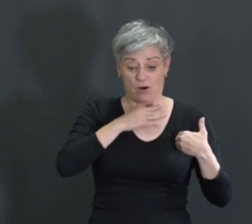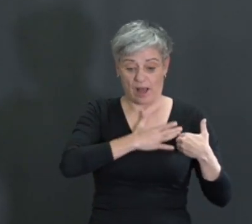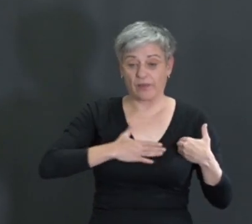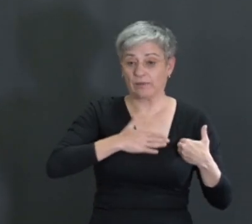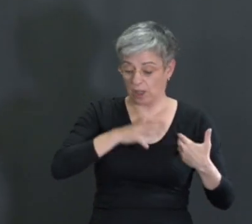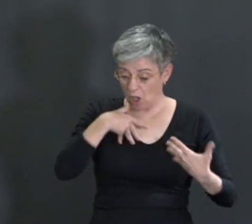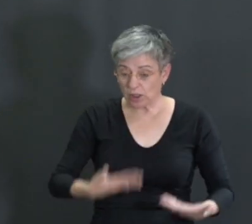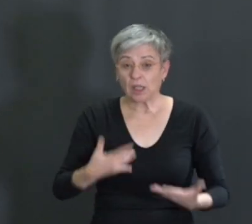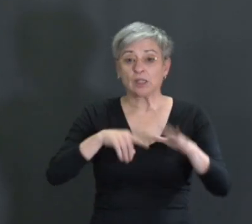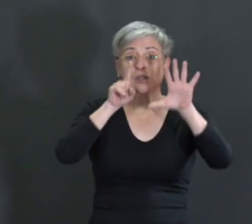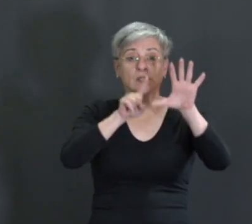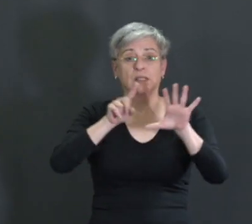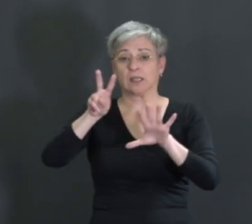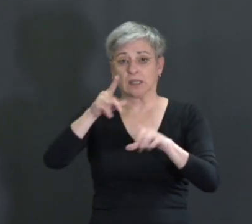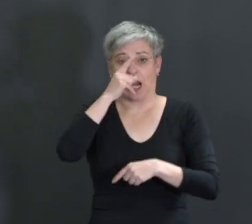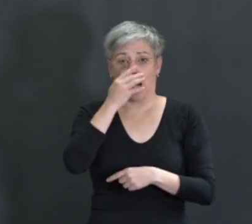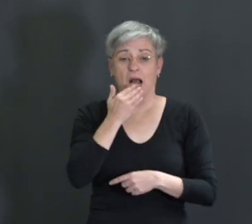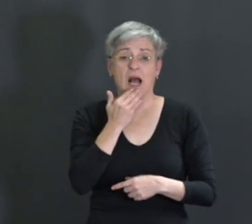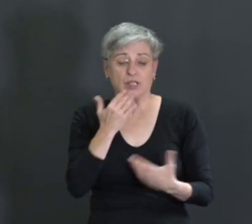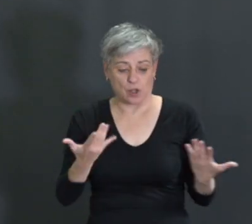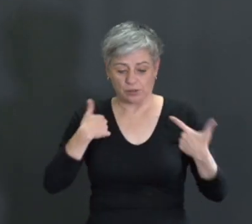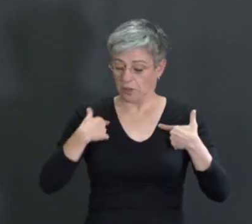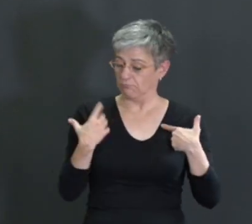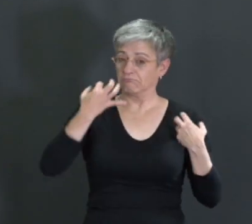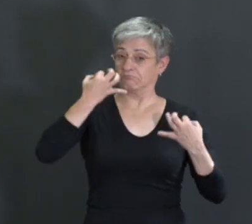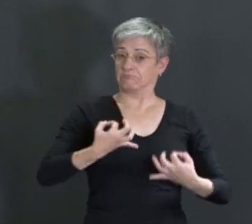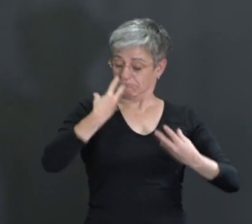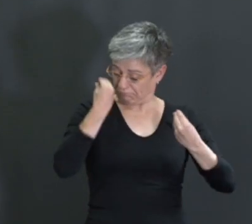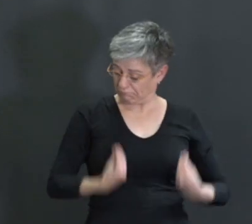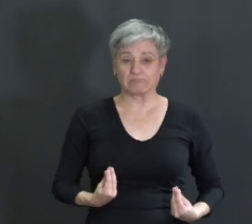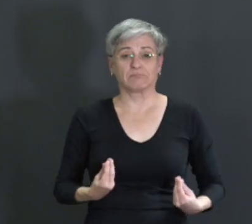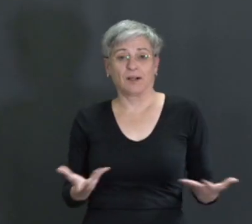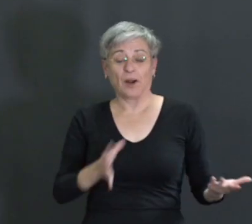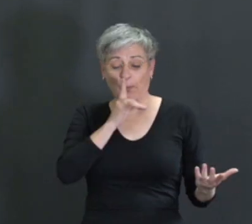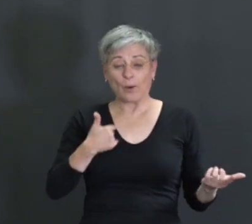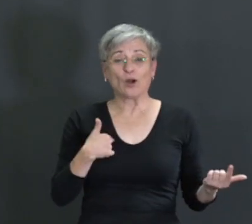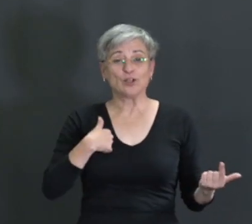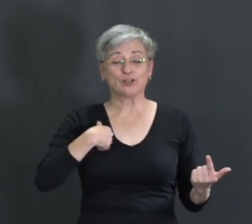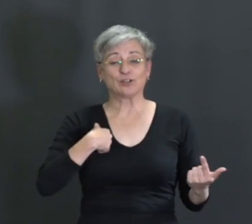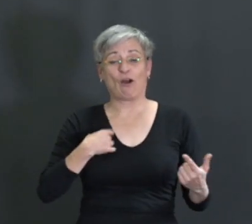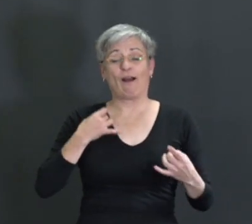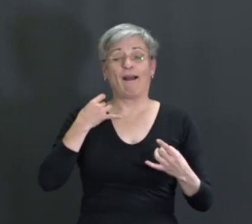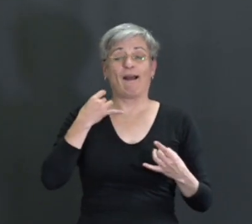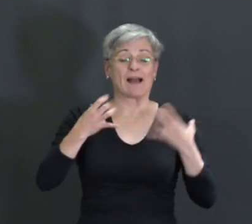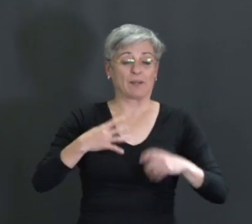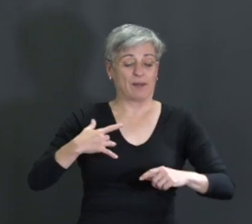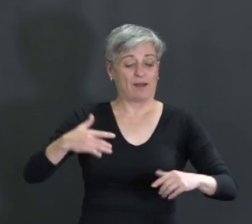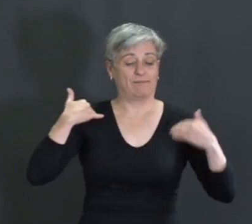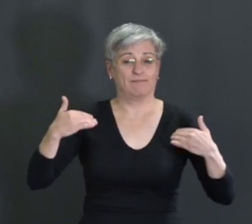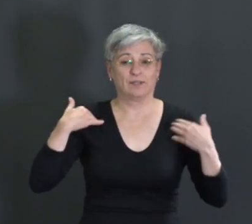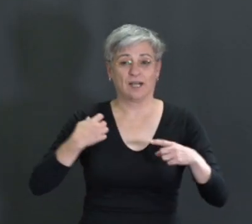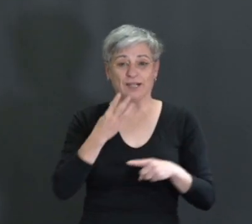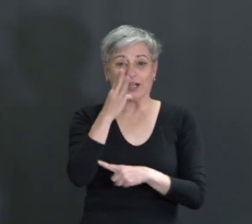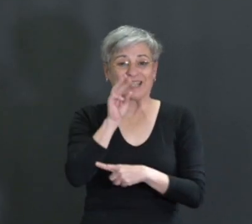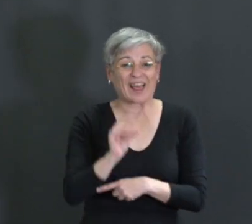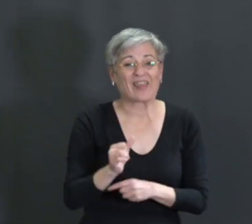A mis 67 años estoy como un pincel, pues eso, porque hago actividad física todo, que 3 días por